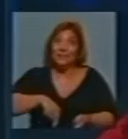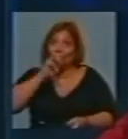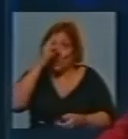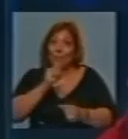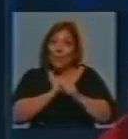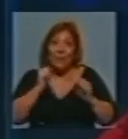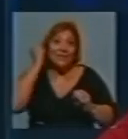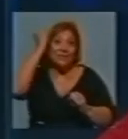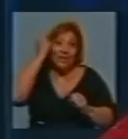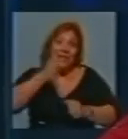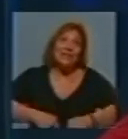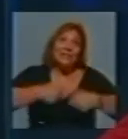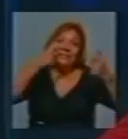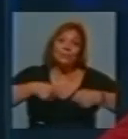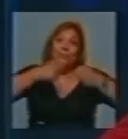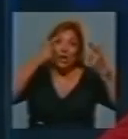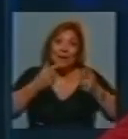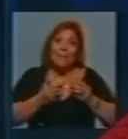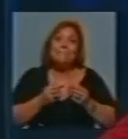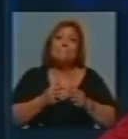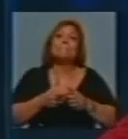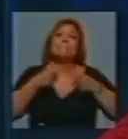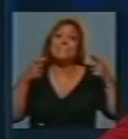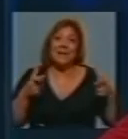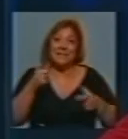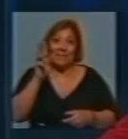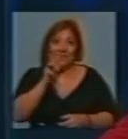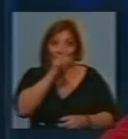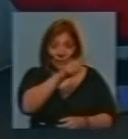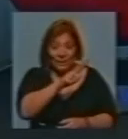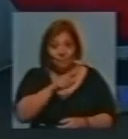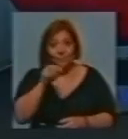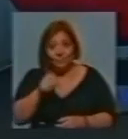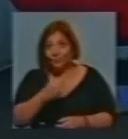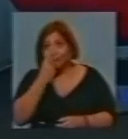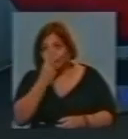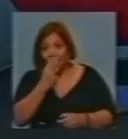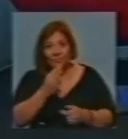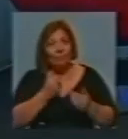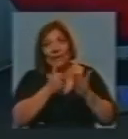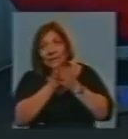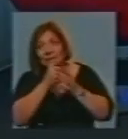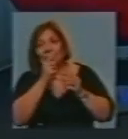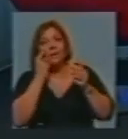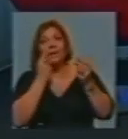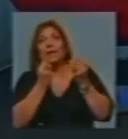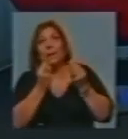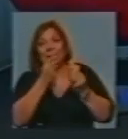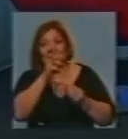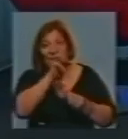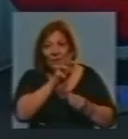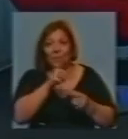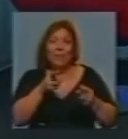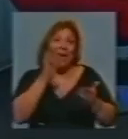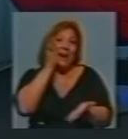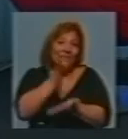pueden soñar con exportar ese tipo de productos a Venezuela. Seguiremos mirando desde cerca lo que está ocurriendo en Venezuela. Para